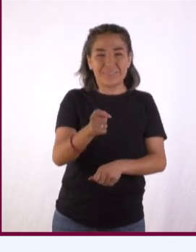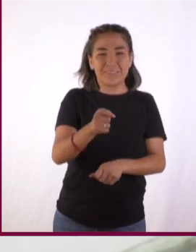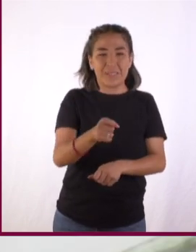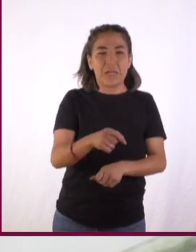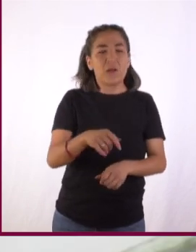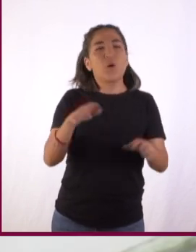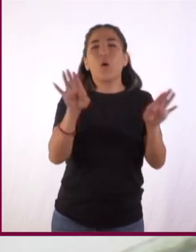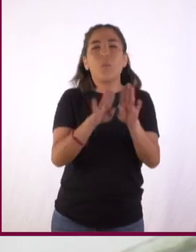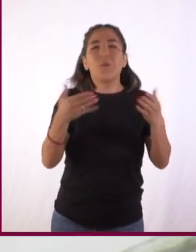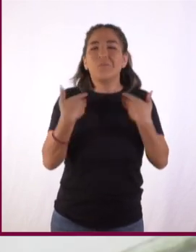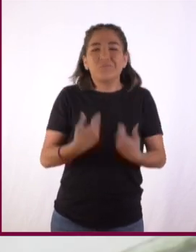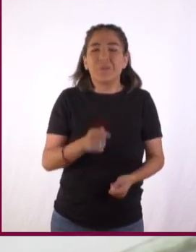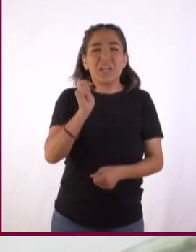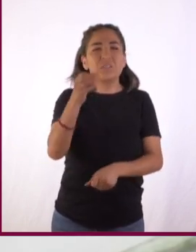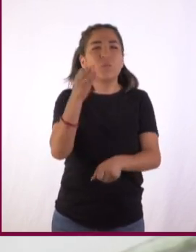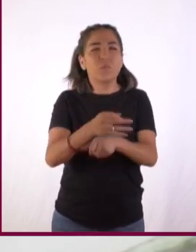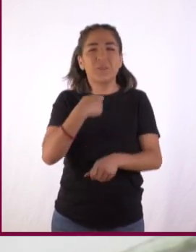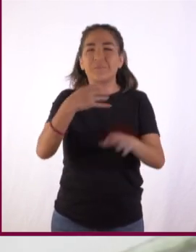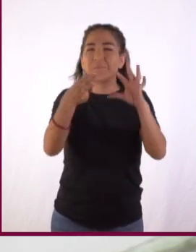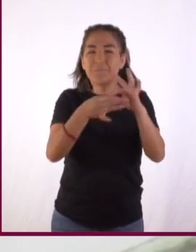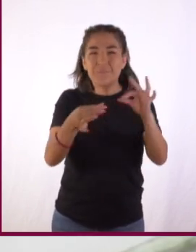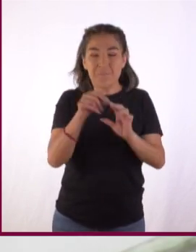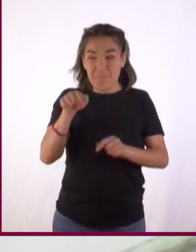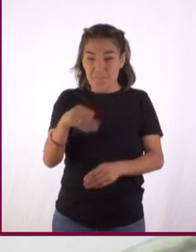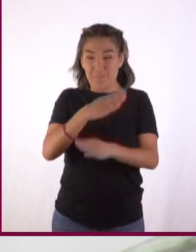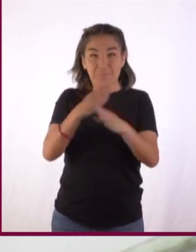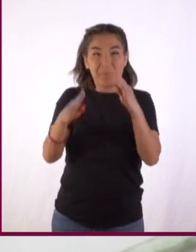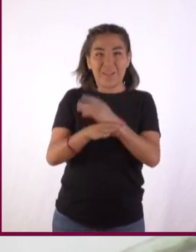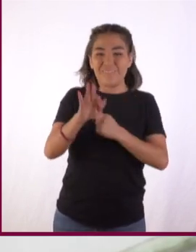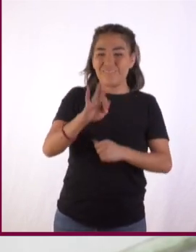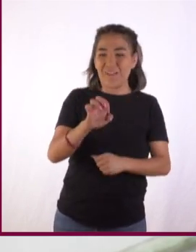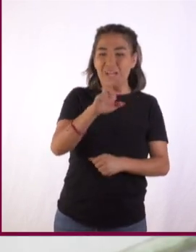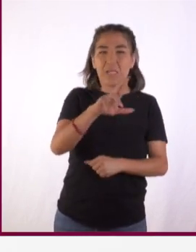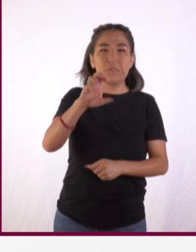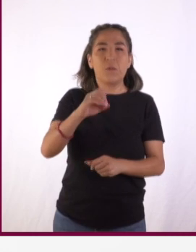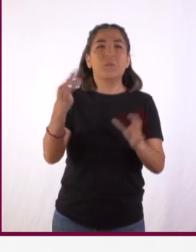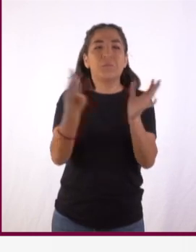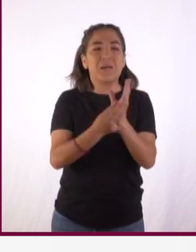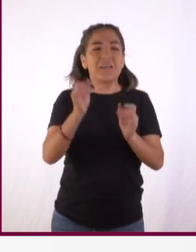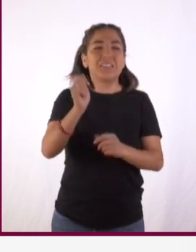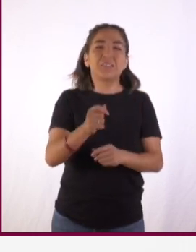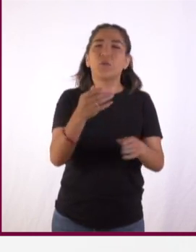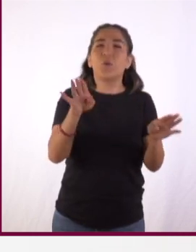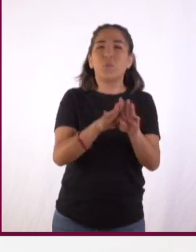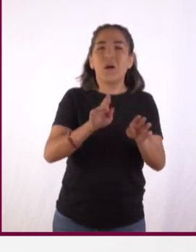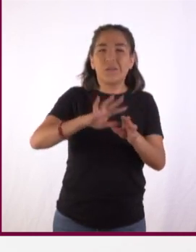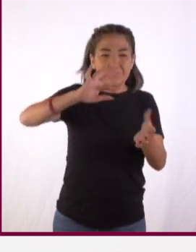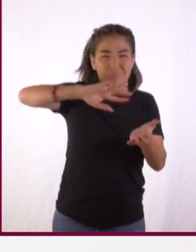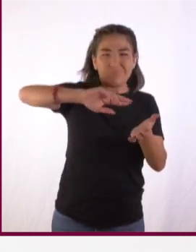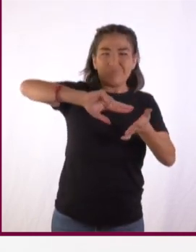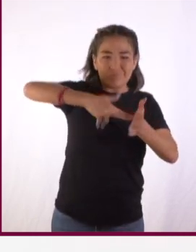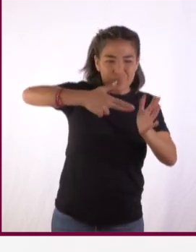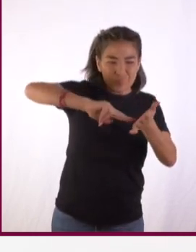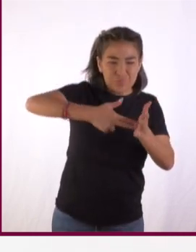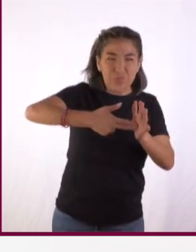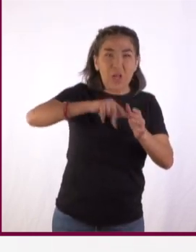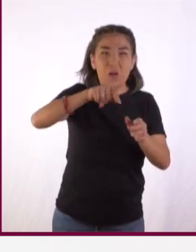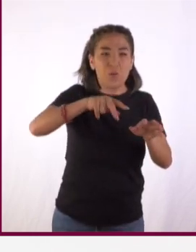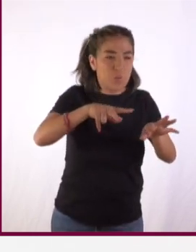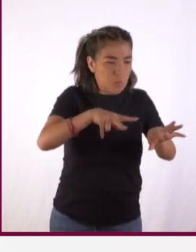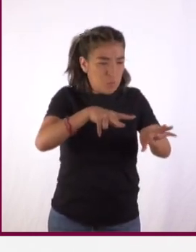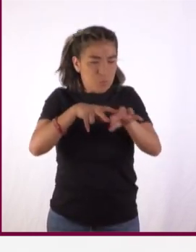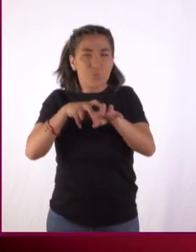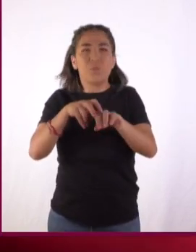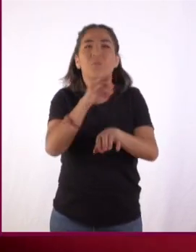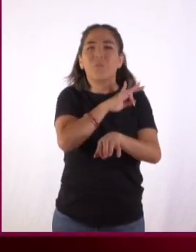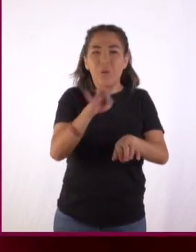magnética. En términos comprensibles, lo que acabo de decir es que los materiales ferromagnéticos, como puede ser la punta de un desarmador,